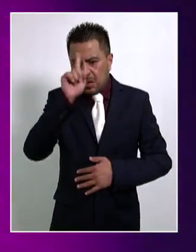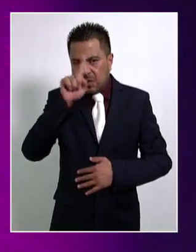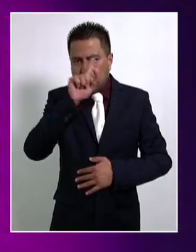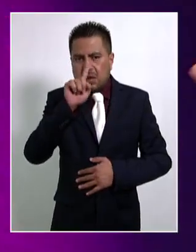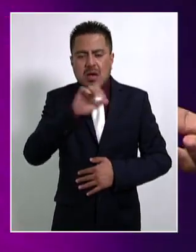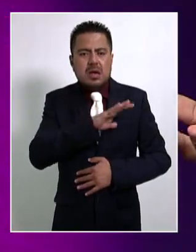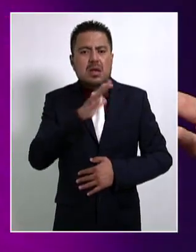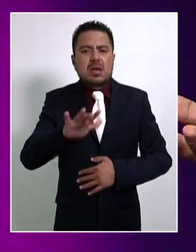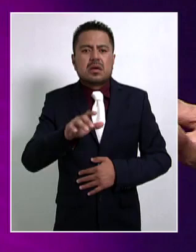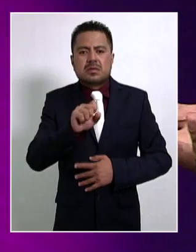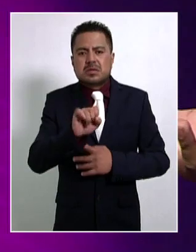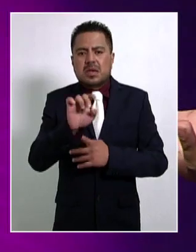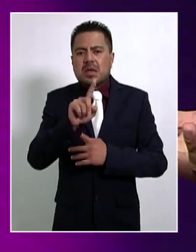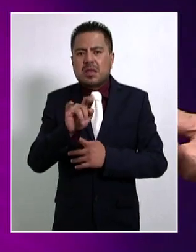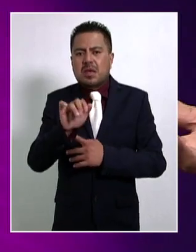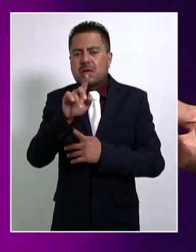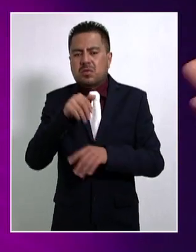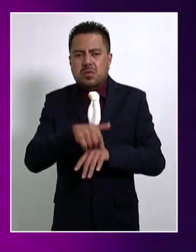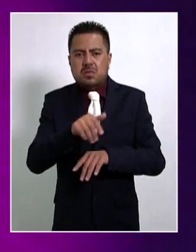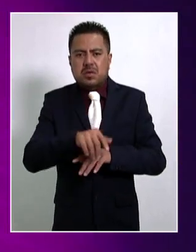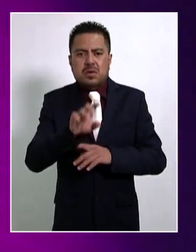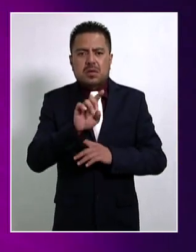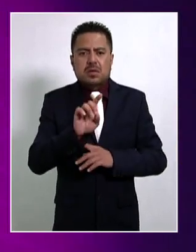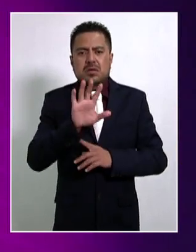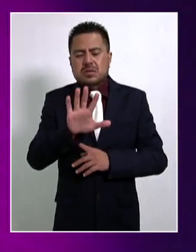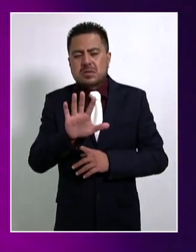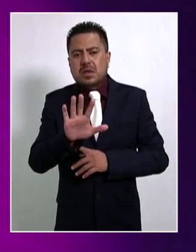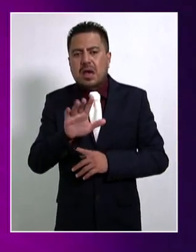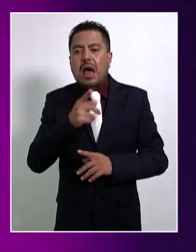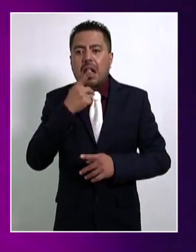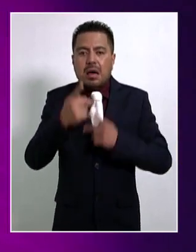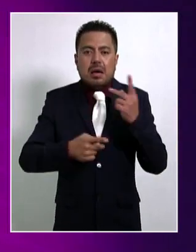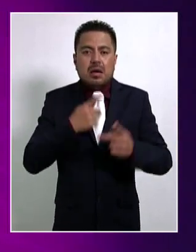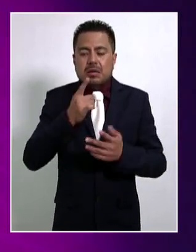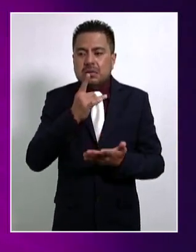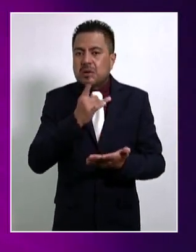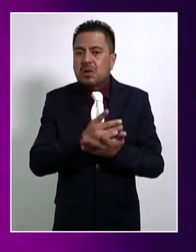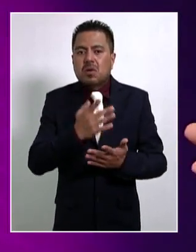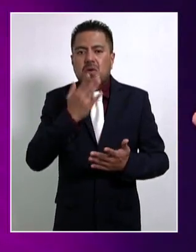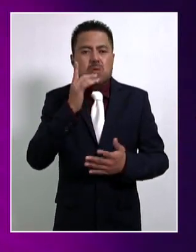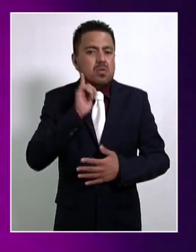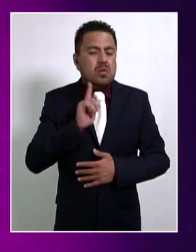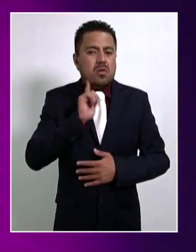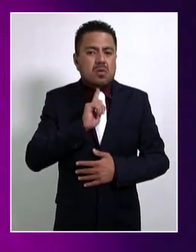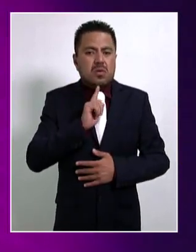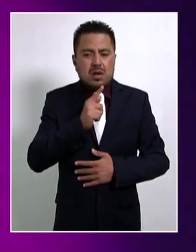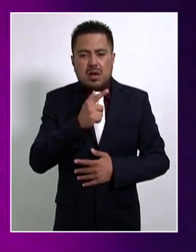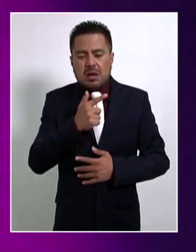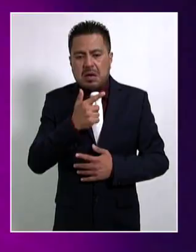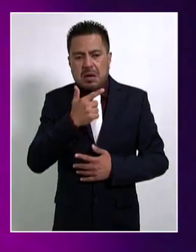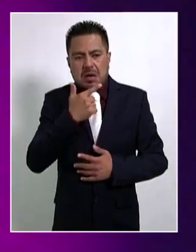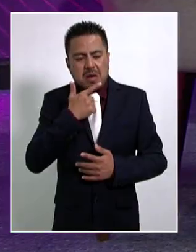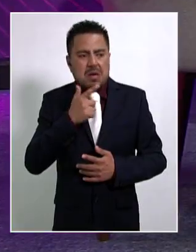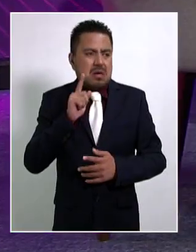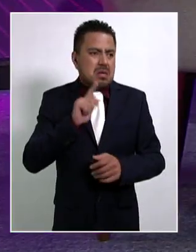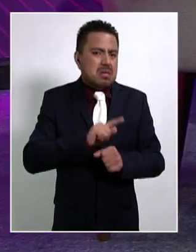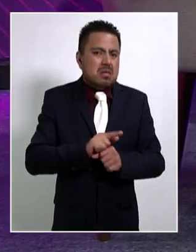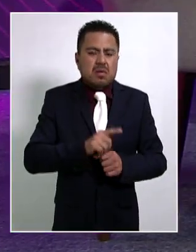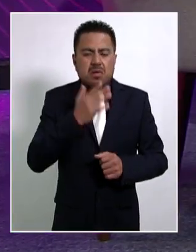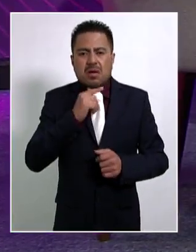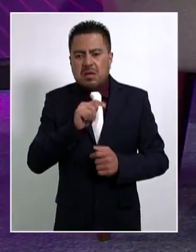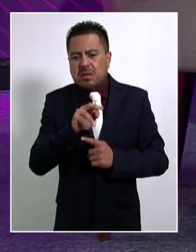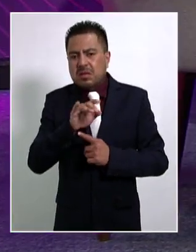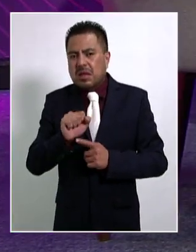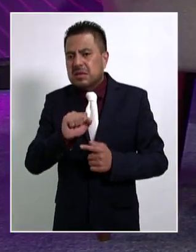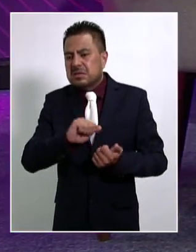Recomendación General de CEDAW número 35, que habla no solamente de las mujeres cisgénero, sino incluye a mujeres